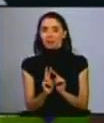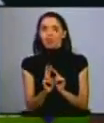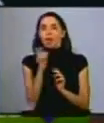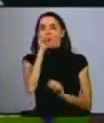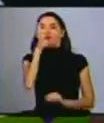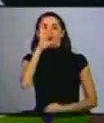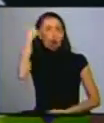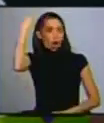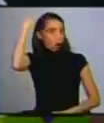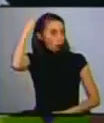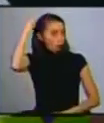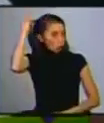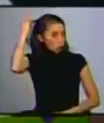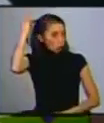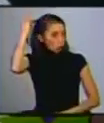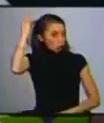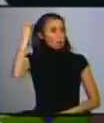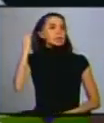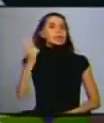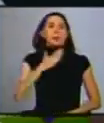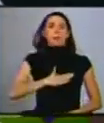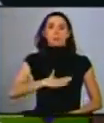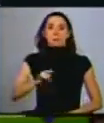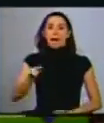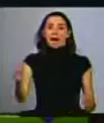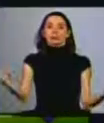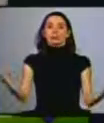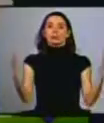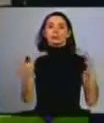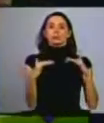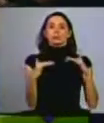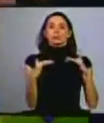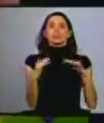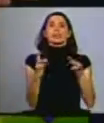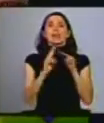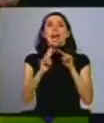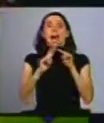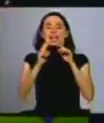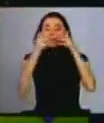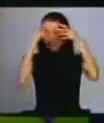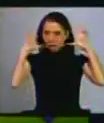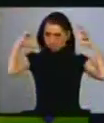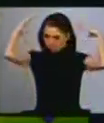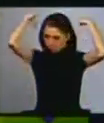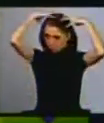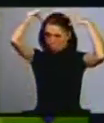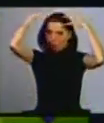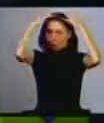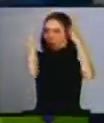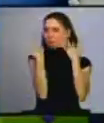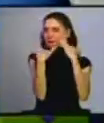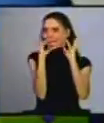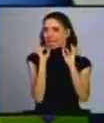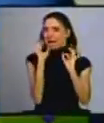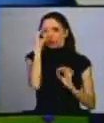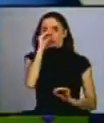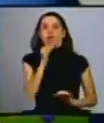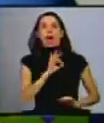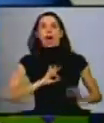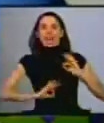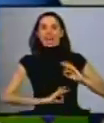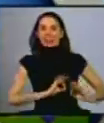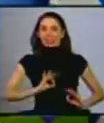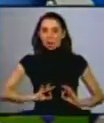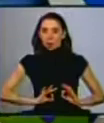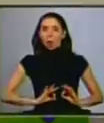del color, ¿te fijas? Y el martes aparecen todos ahí a retocarse los peinados para la noche. De lentejuelas